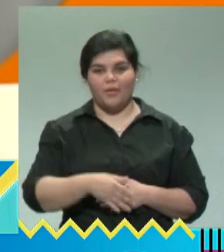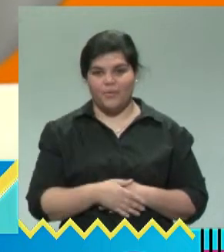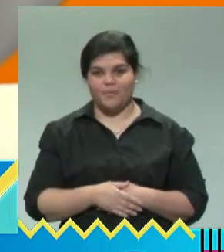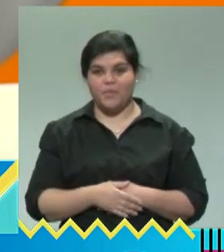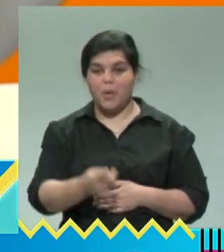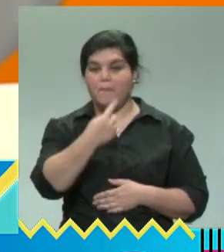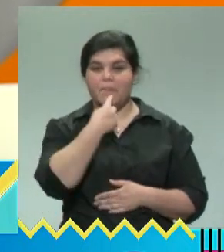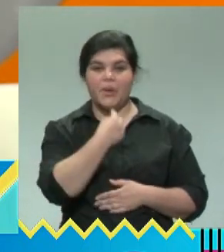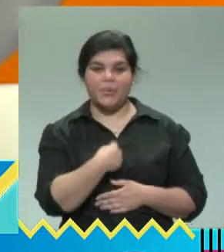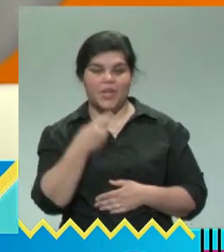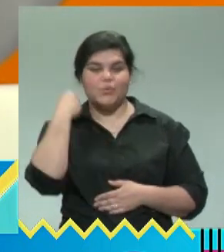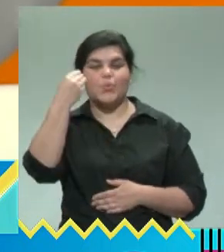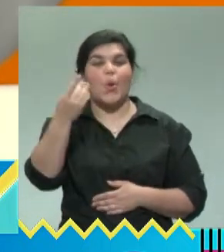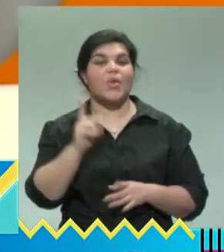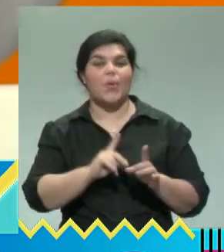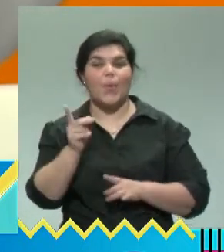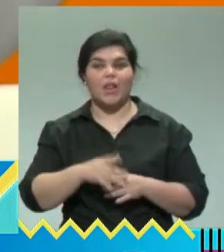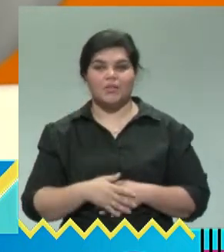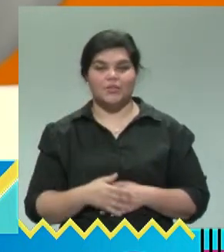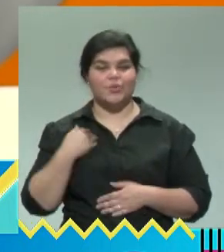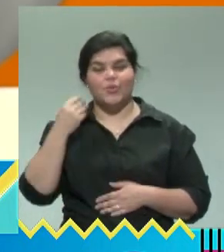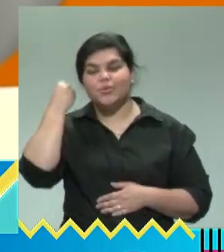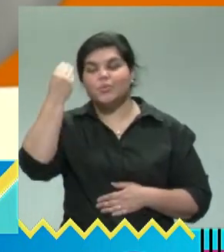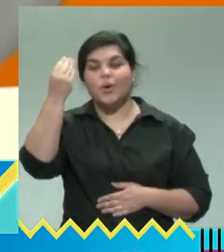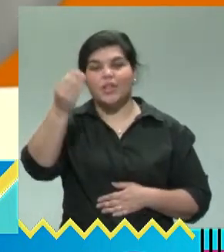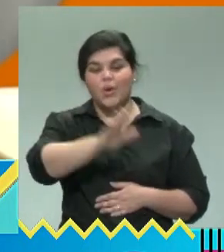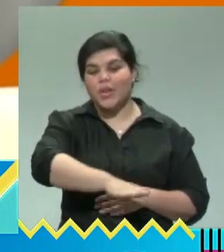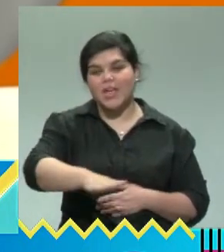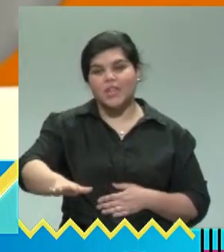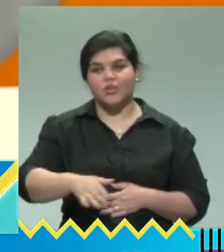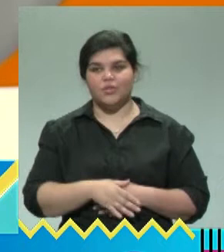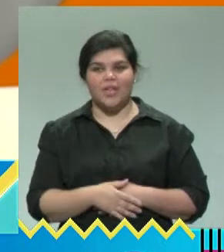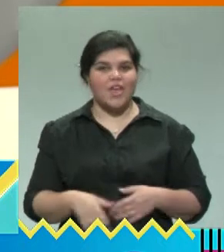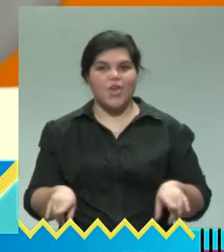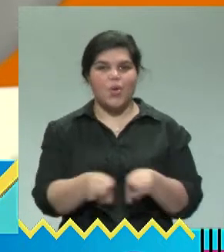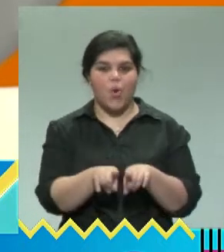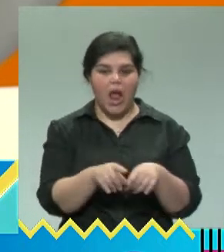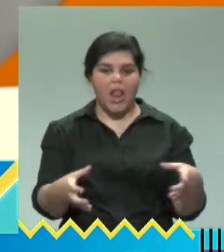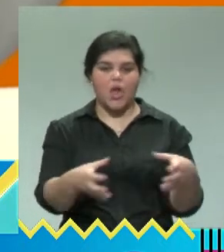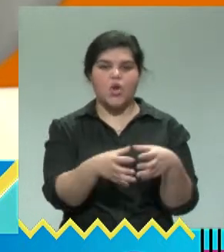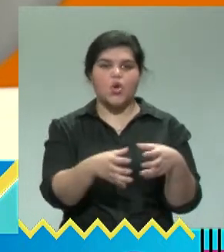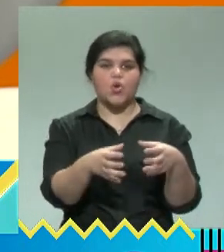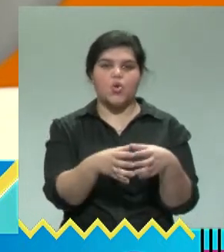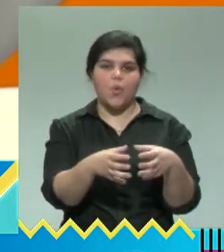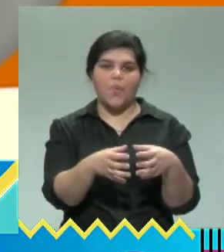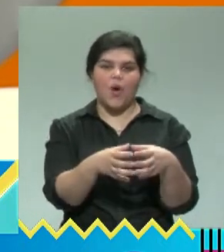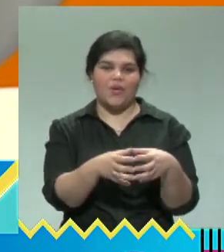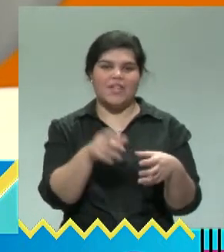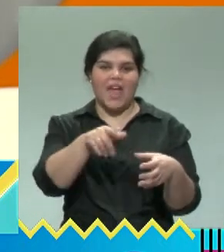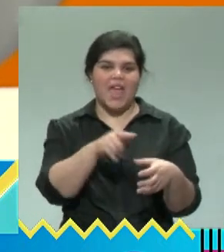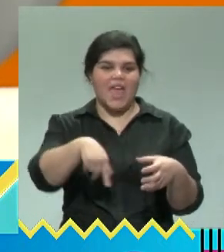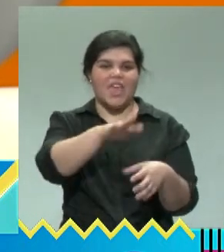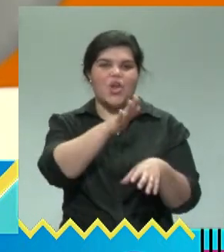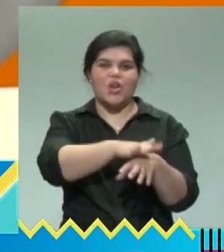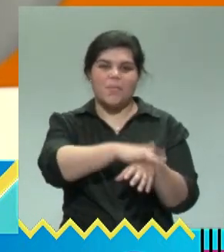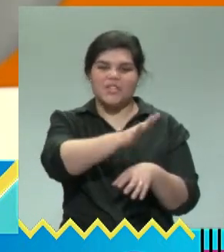qué soñás, yo soñaría con niños tipo escuadrones verdes con sus padres plantando árboles